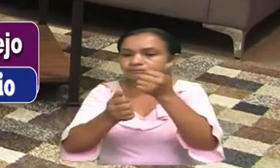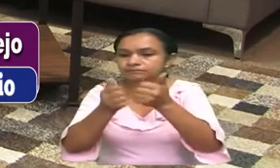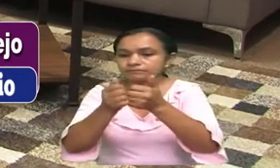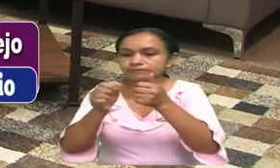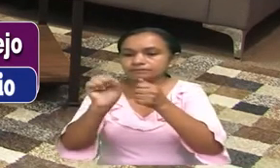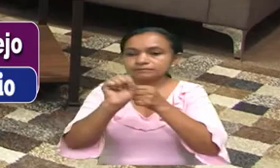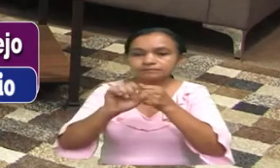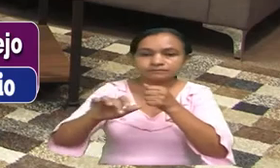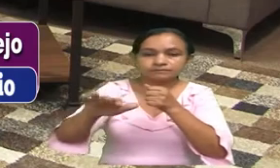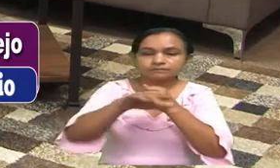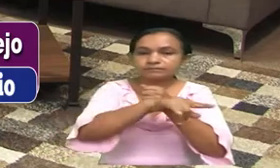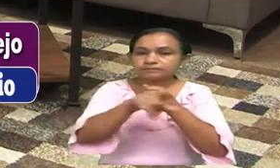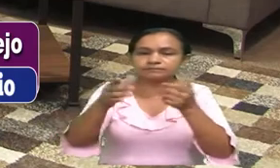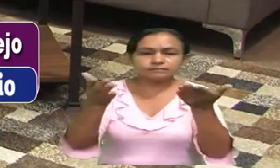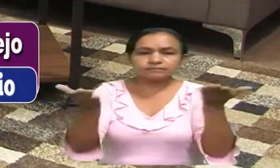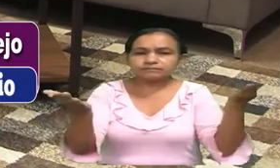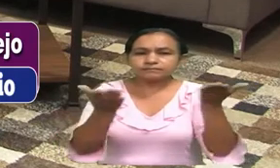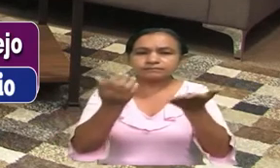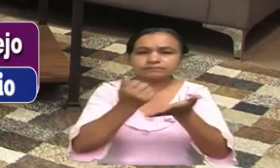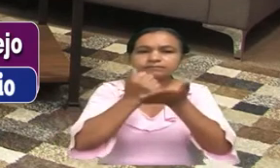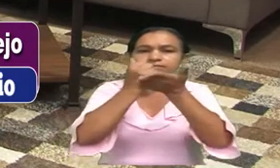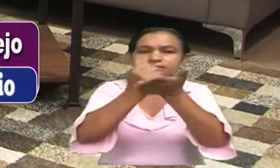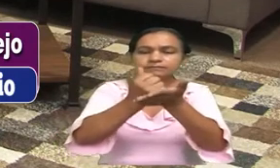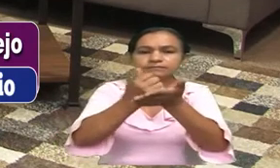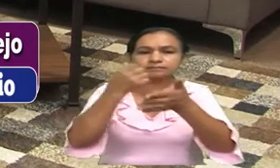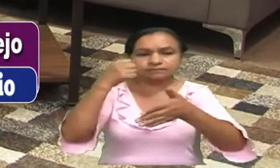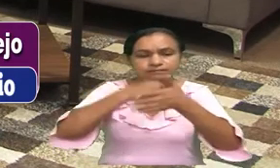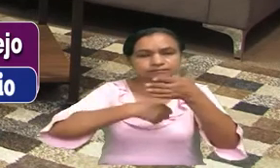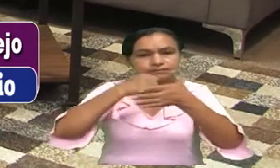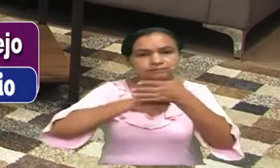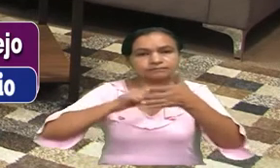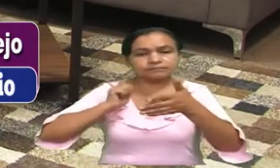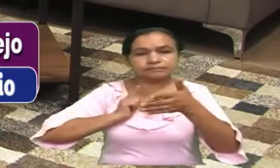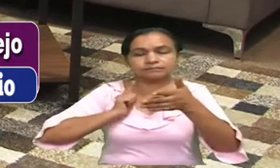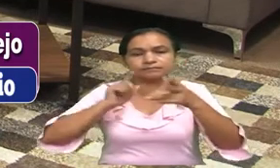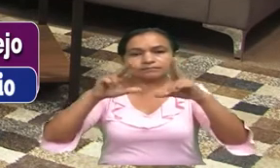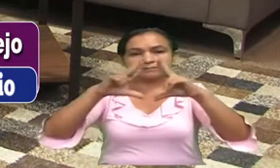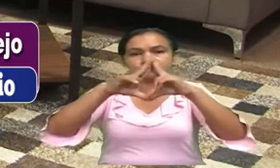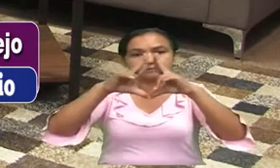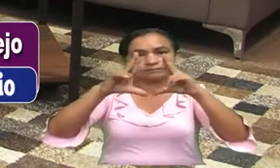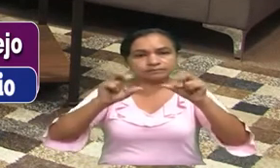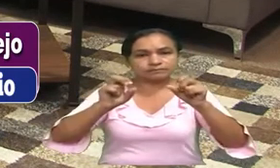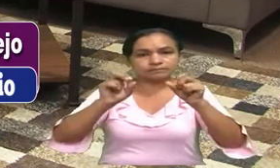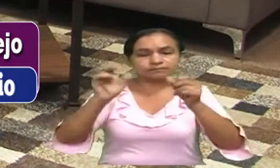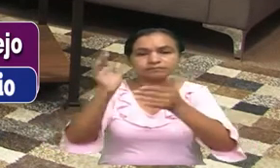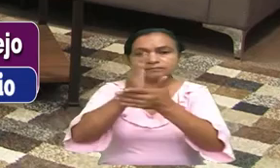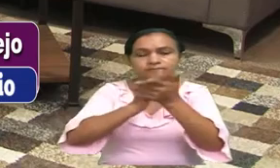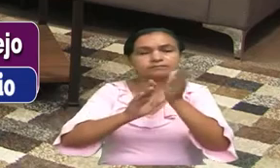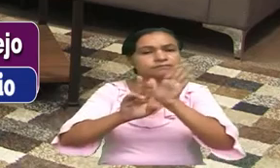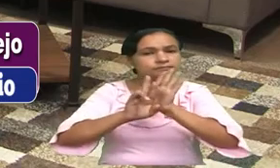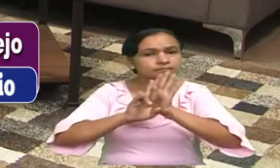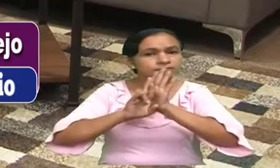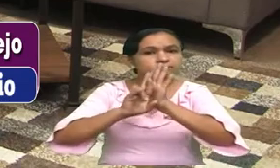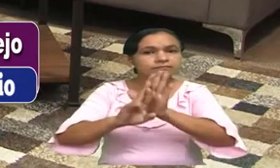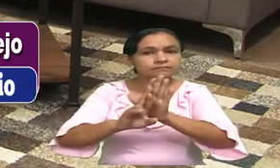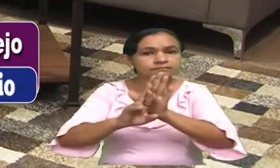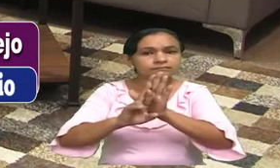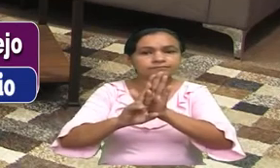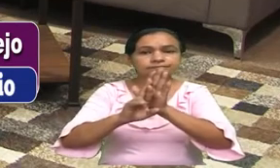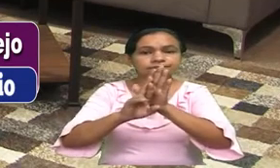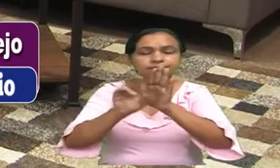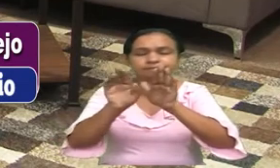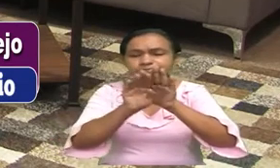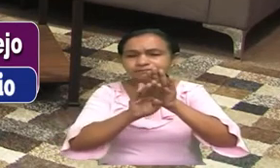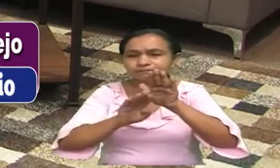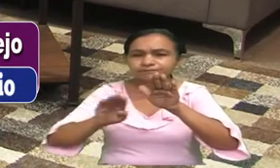la sociedad. Entonces, eso es un desafío que tenemos. En Nicaragua hemos hecho, hay resultados, pero tenemos que ser